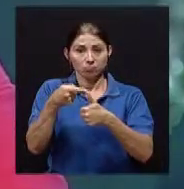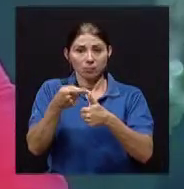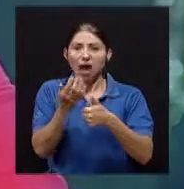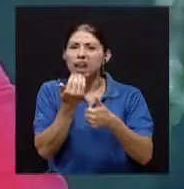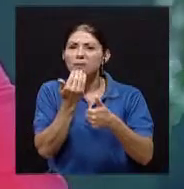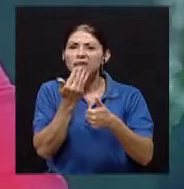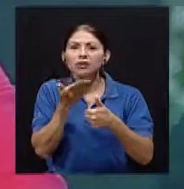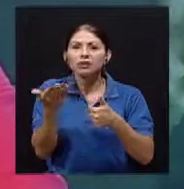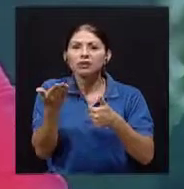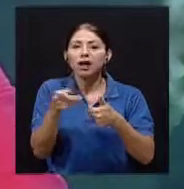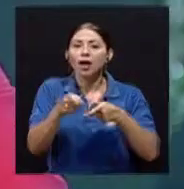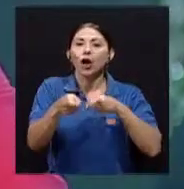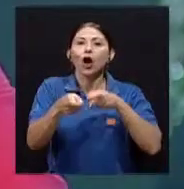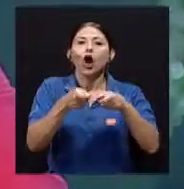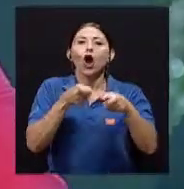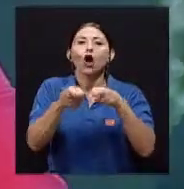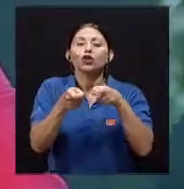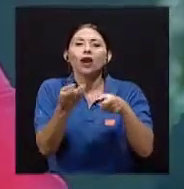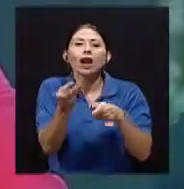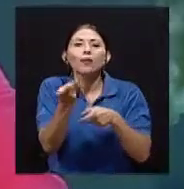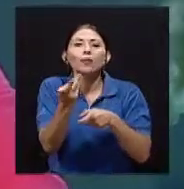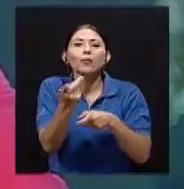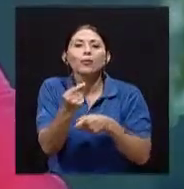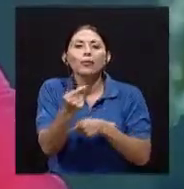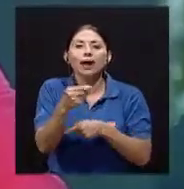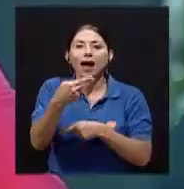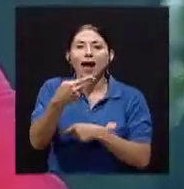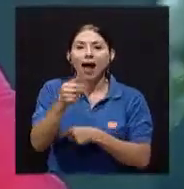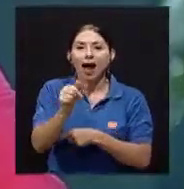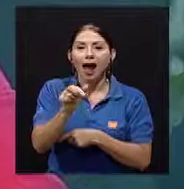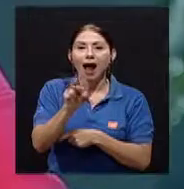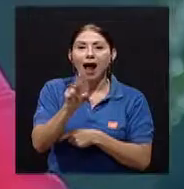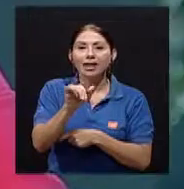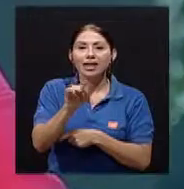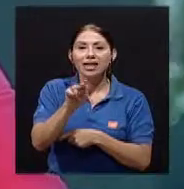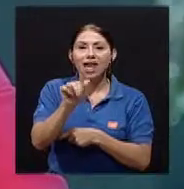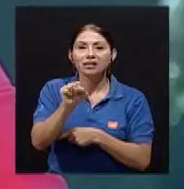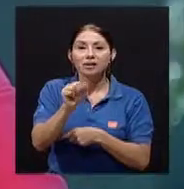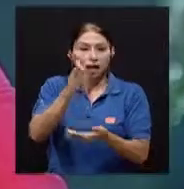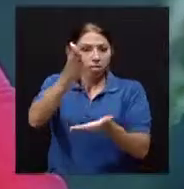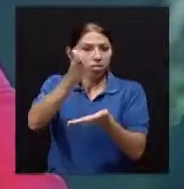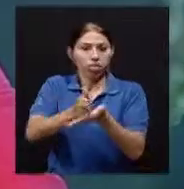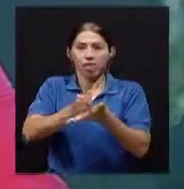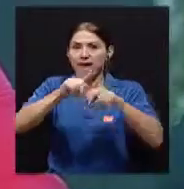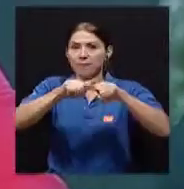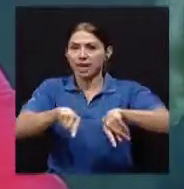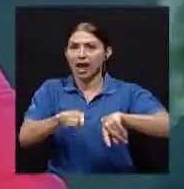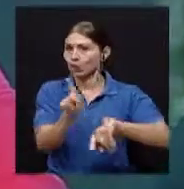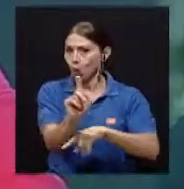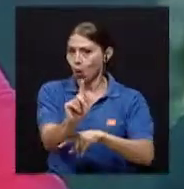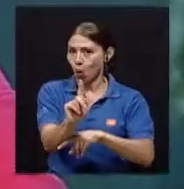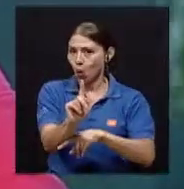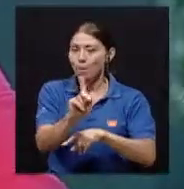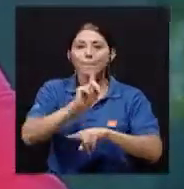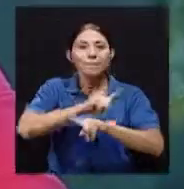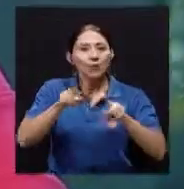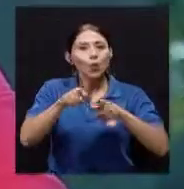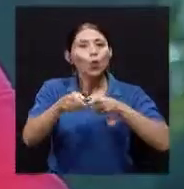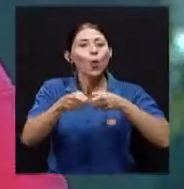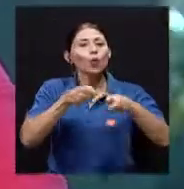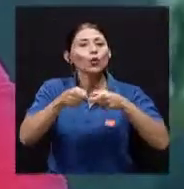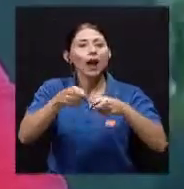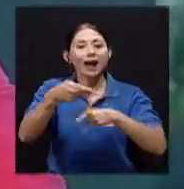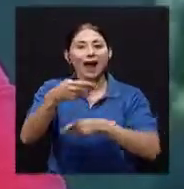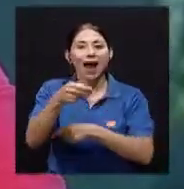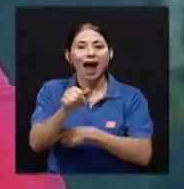cuanto a alimentos, hay que controlar la cantidad de harinas, no eliminar, nunca se eliminan las harinas, controlar la cantidad de harinas que yo como, ¿verdad?